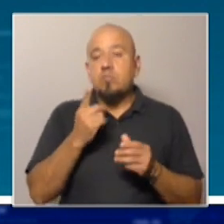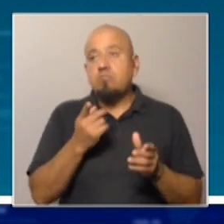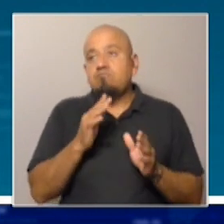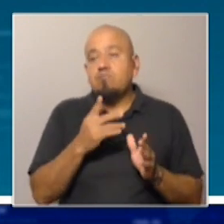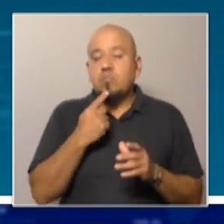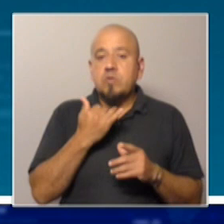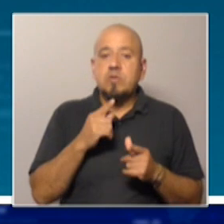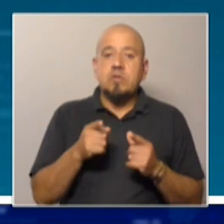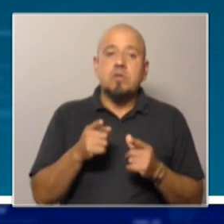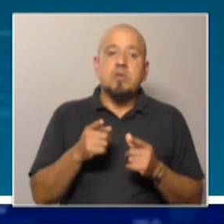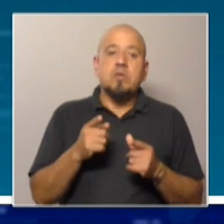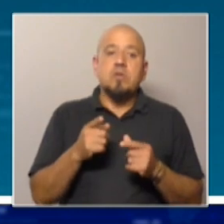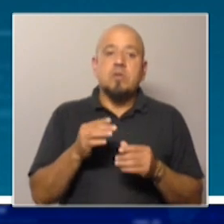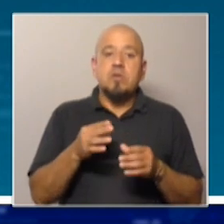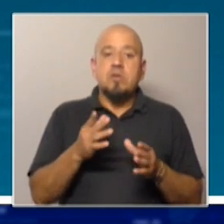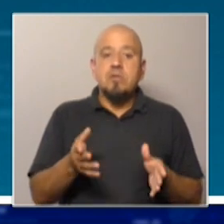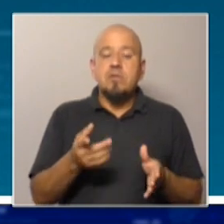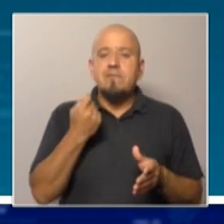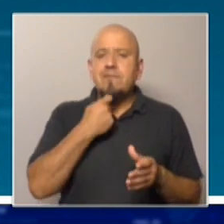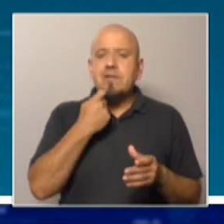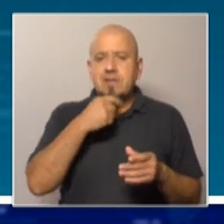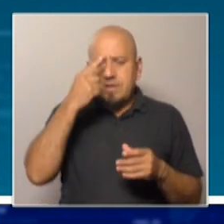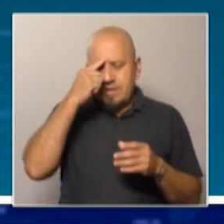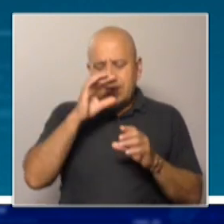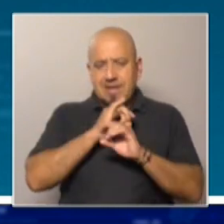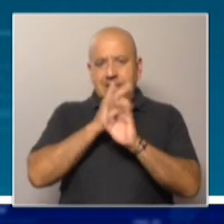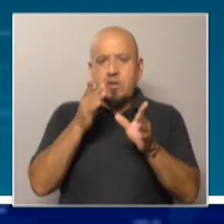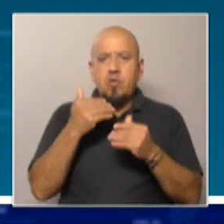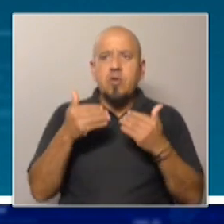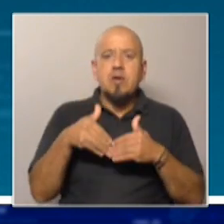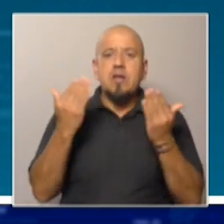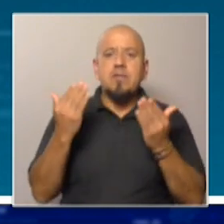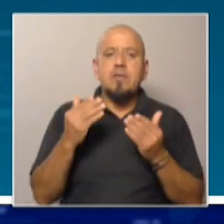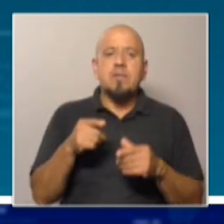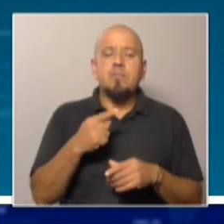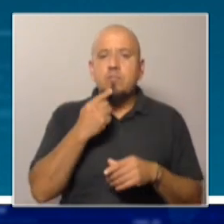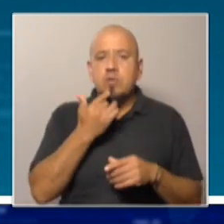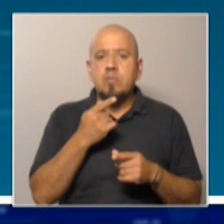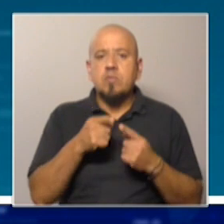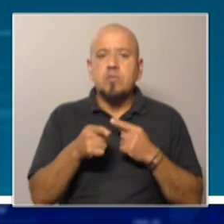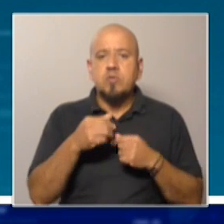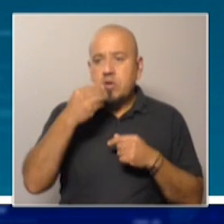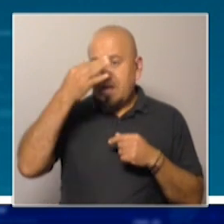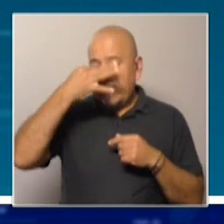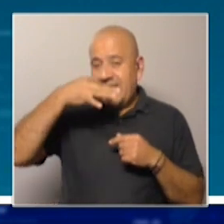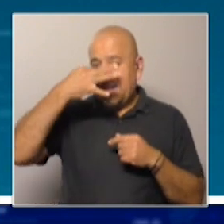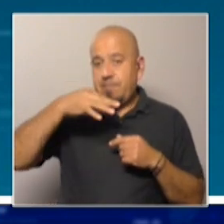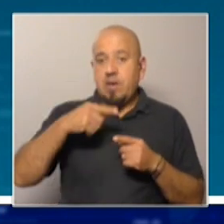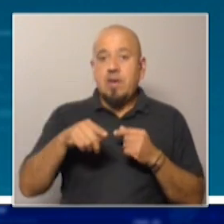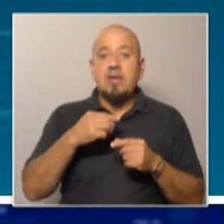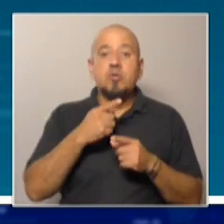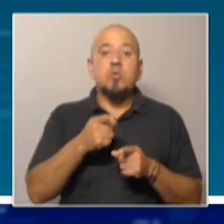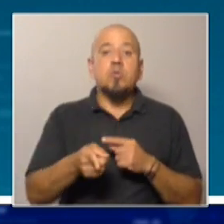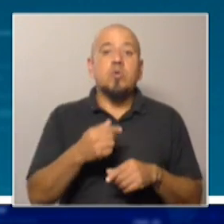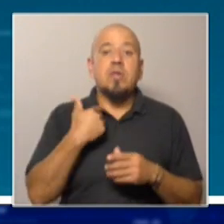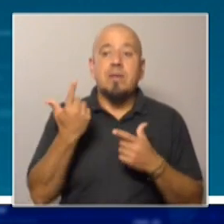forma, todavía no se tiene claro la cantidad de casos graves que podrían llegar a evitar. Por ejemplo, eso con la gripe se tiene claro y por eso cuando uno promueve